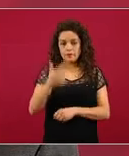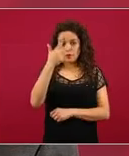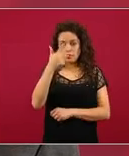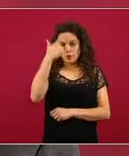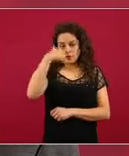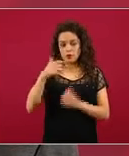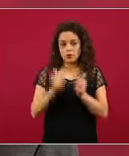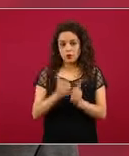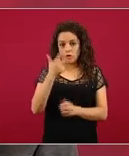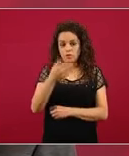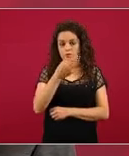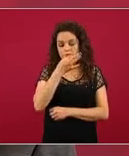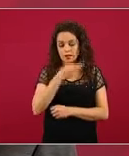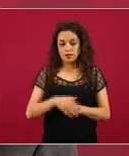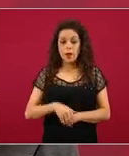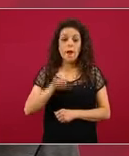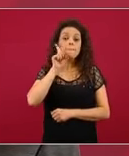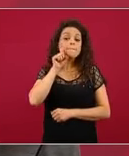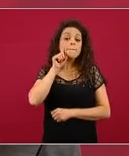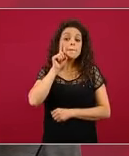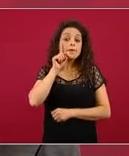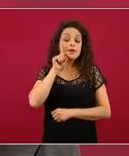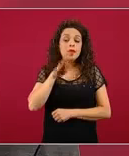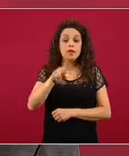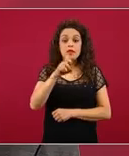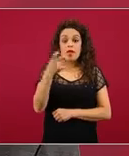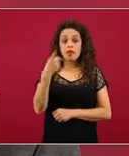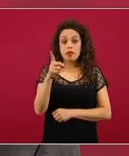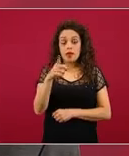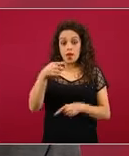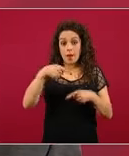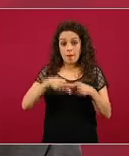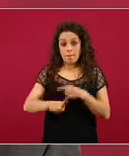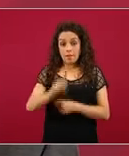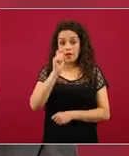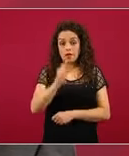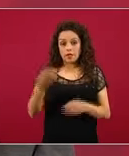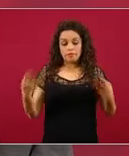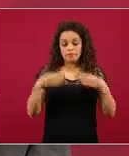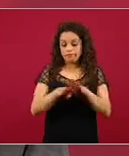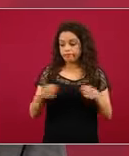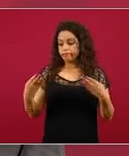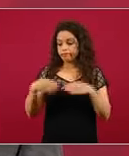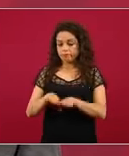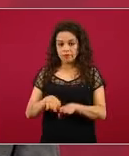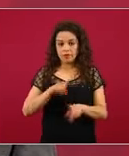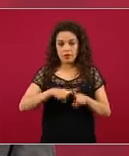20:08. A partir de mañana, 19 de diciembre, quedan suspendidas las actividades